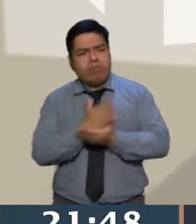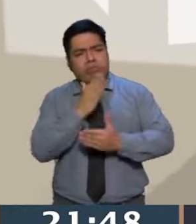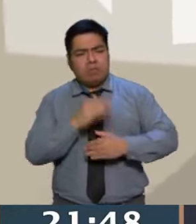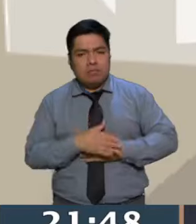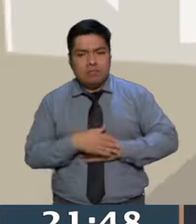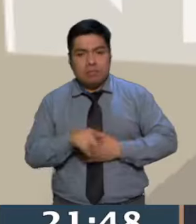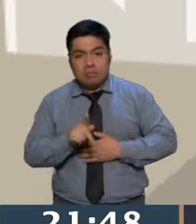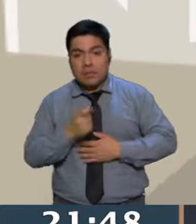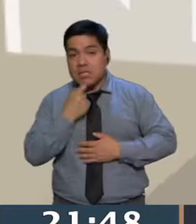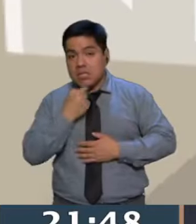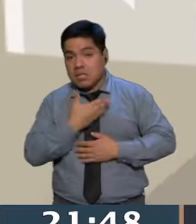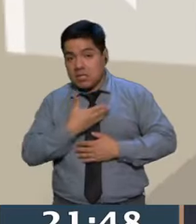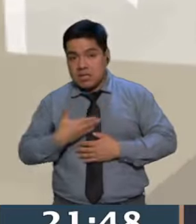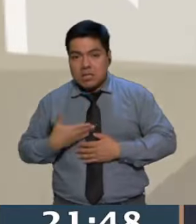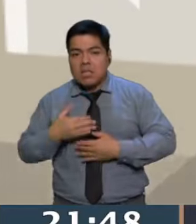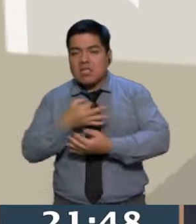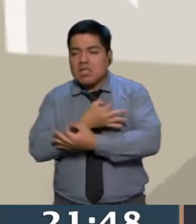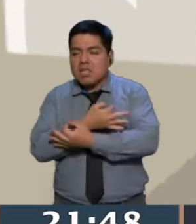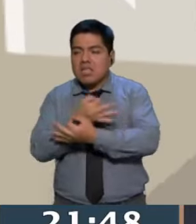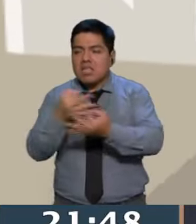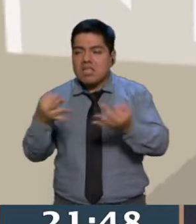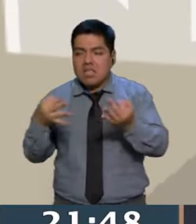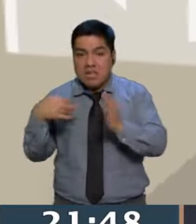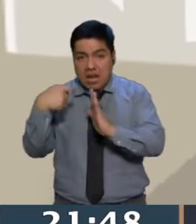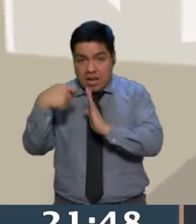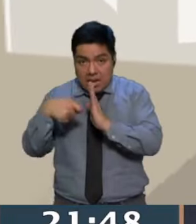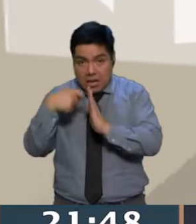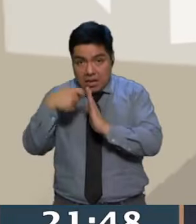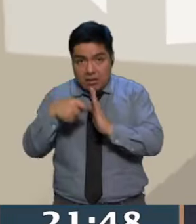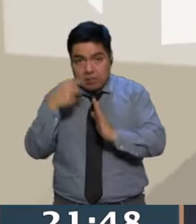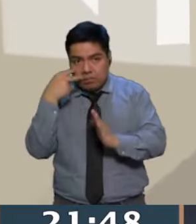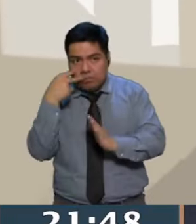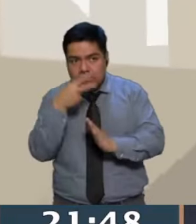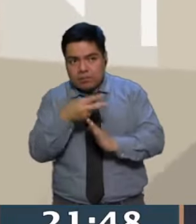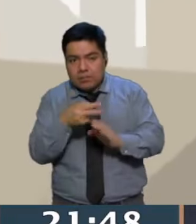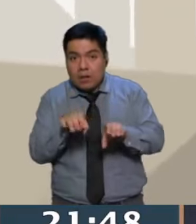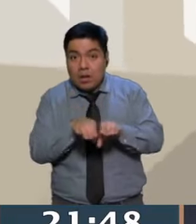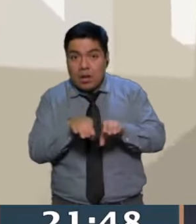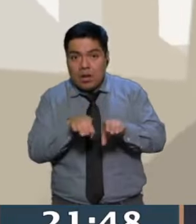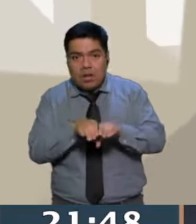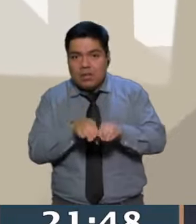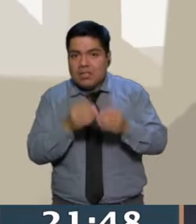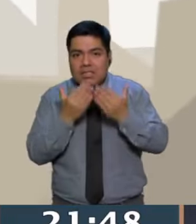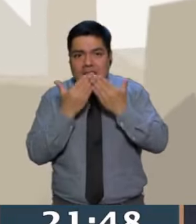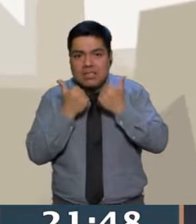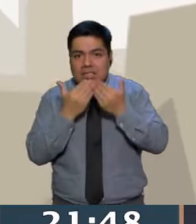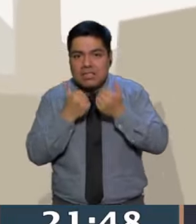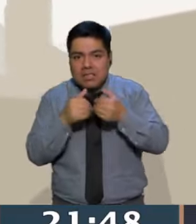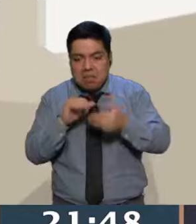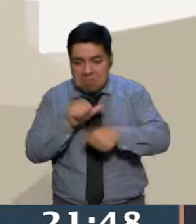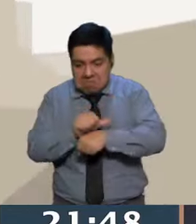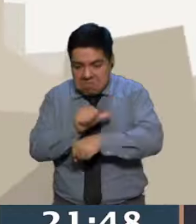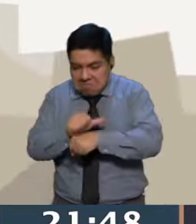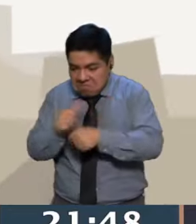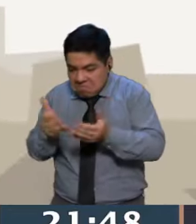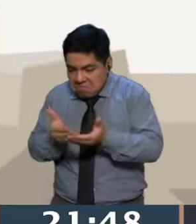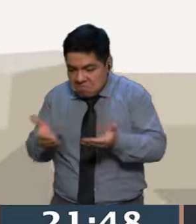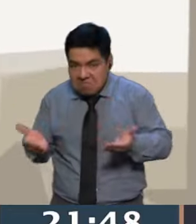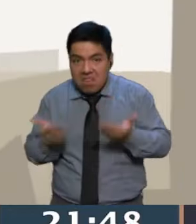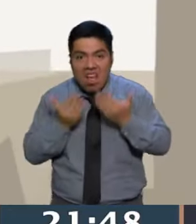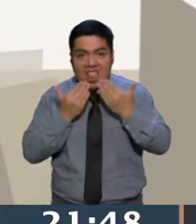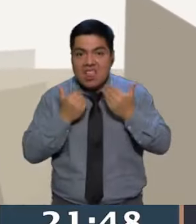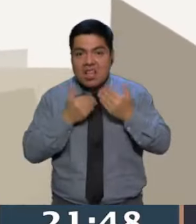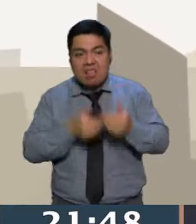embajada. Pero cuando el presidente López Obrador hace público el video donde se aprecia claramente que no estaba en la cajuela de